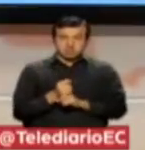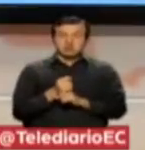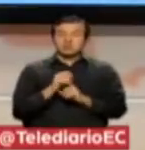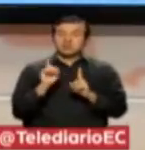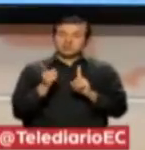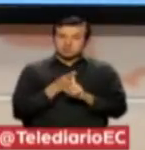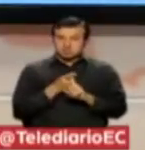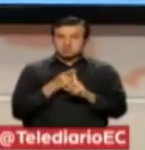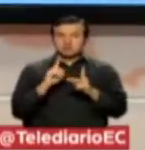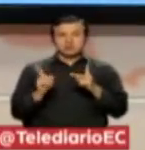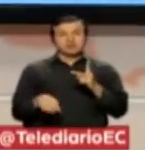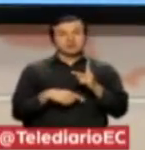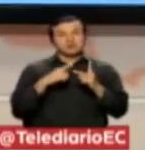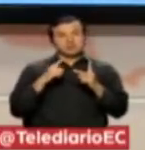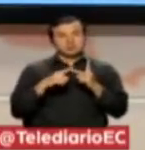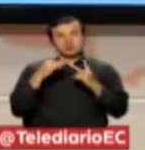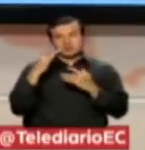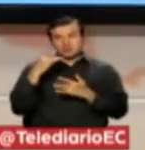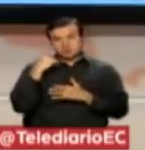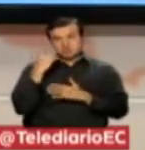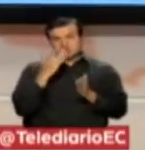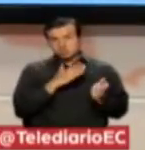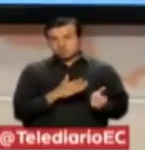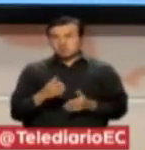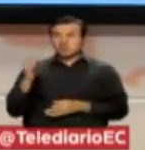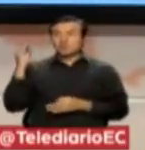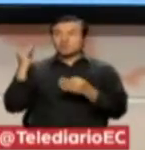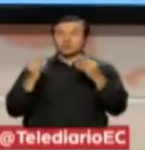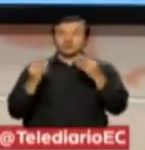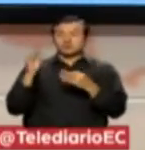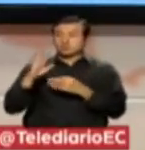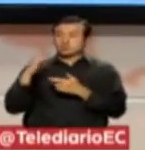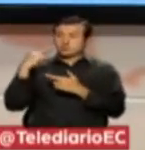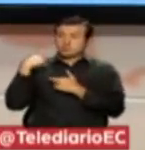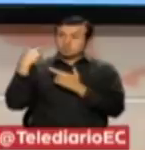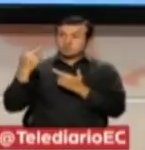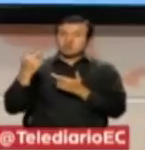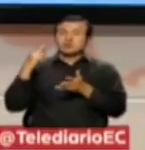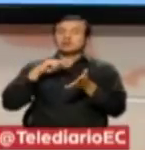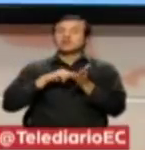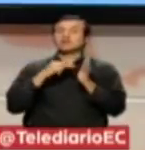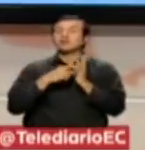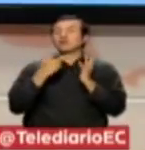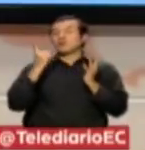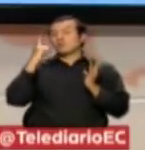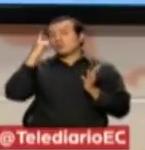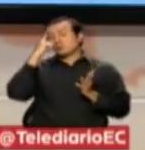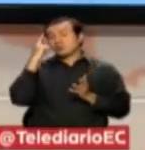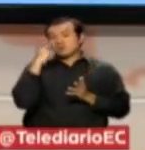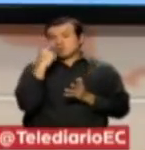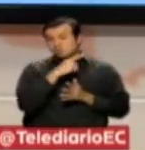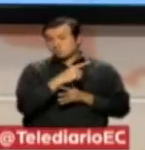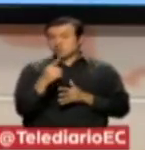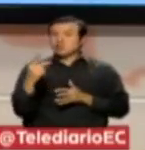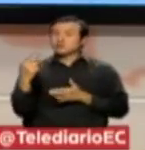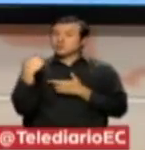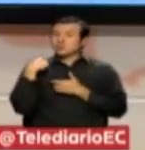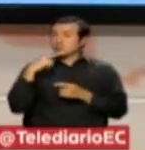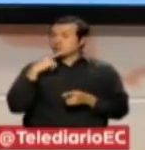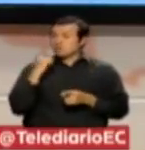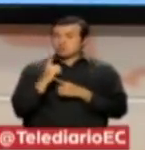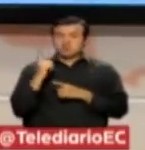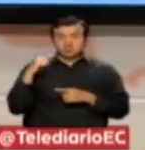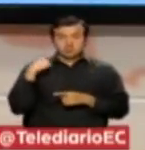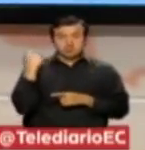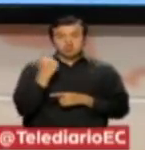lugar. Y en segundo lugar, esperamos también luego que la justicia haga su trabajo. ¿Qué es lo que pasa con el gobierno? El gobierno tiene, por supuesto, nosotros